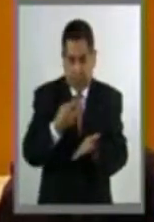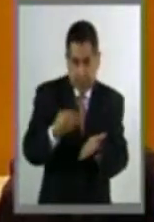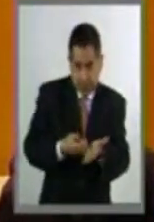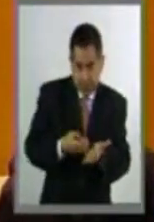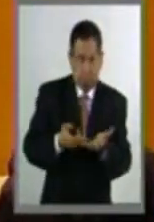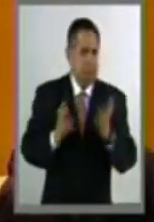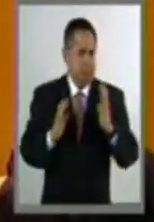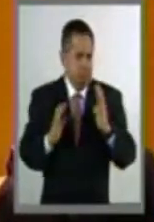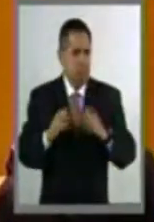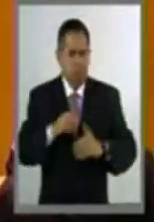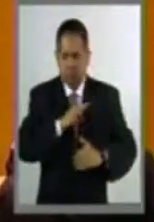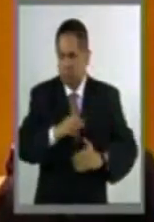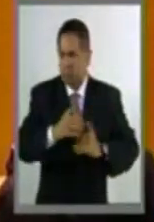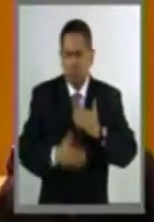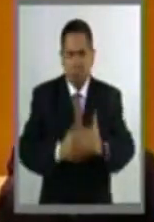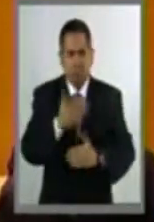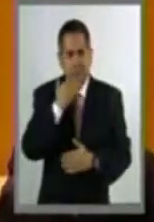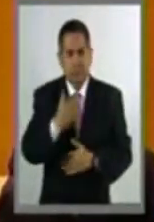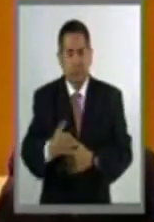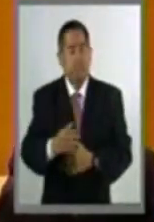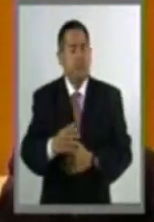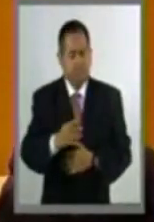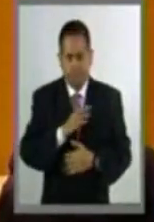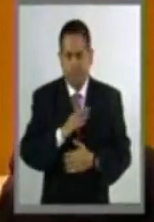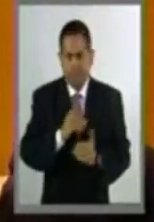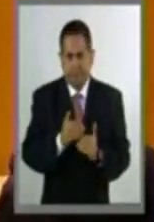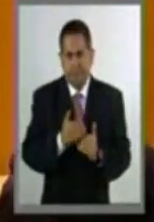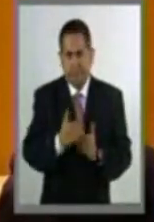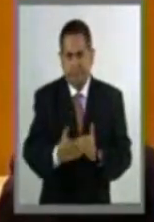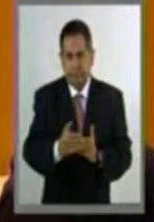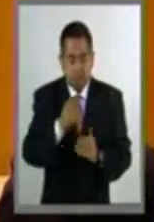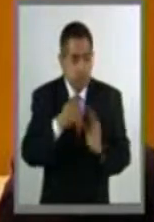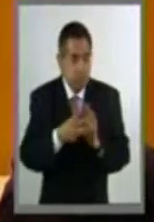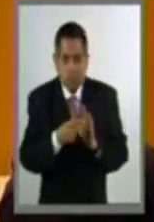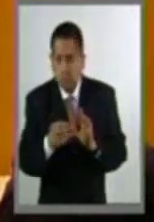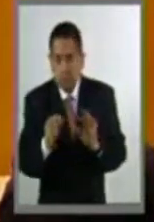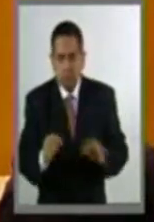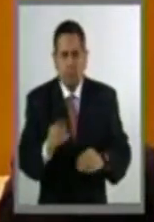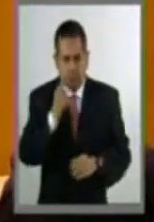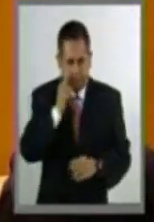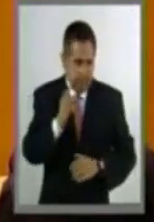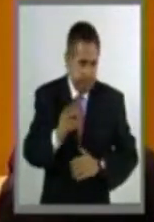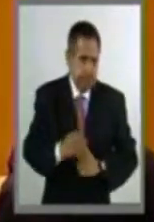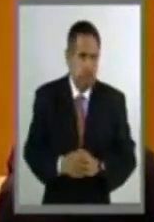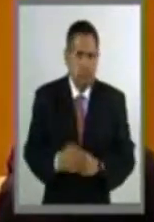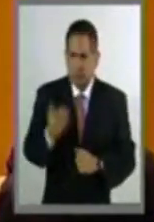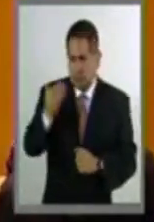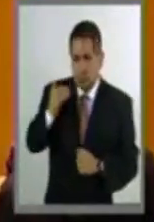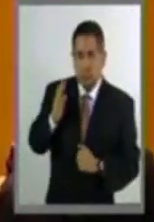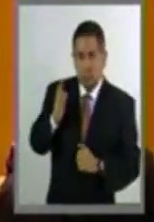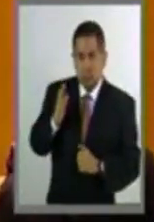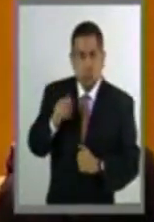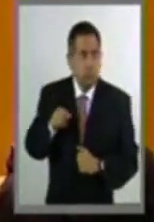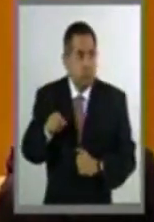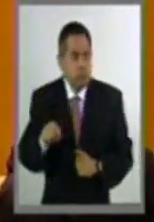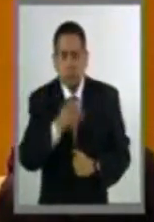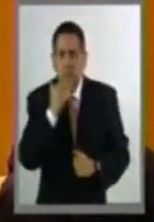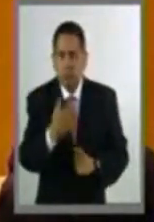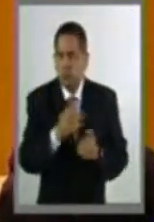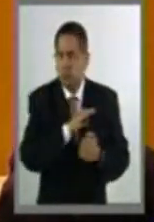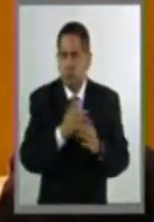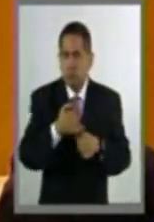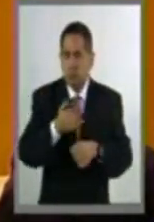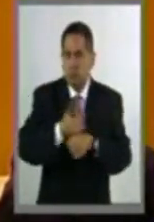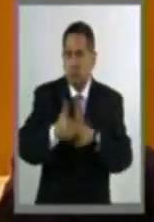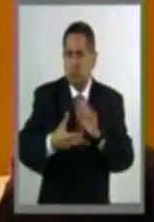importante, porque hay un antecedente importante que se puede generalizar. Nada más para comentarles que de acuerdo